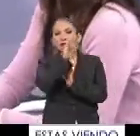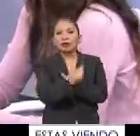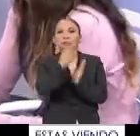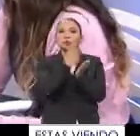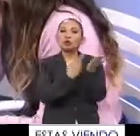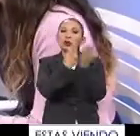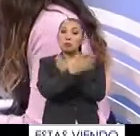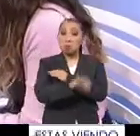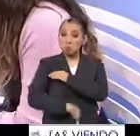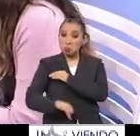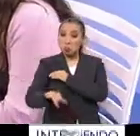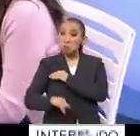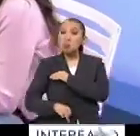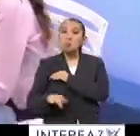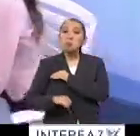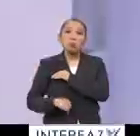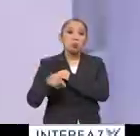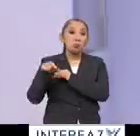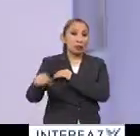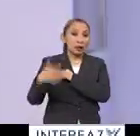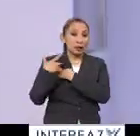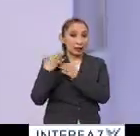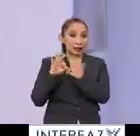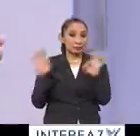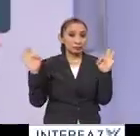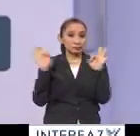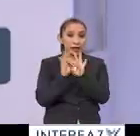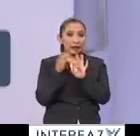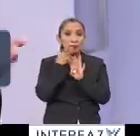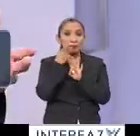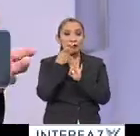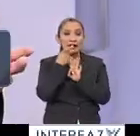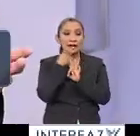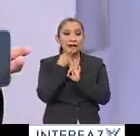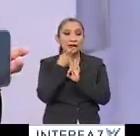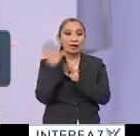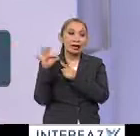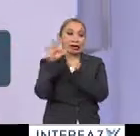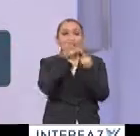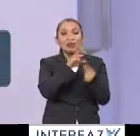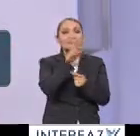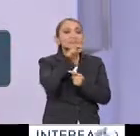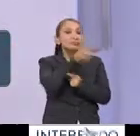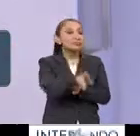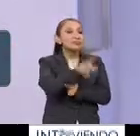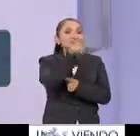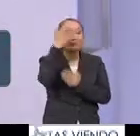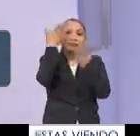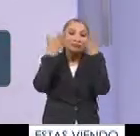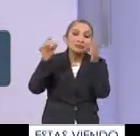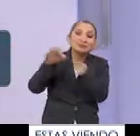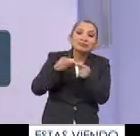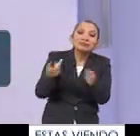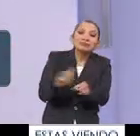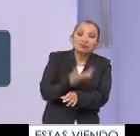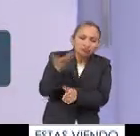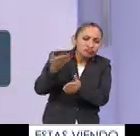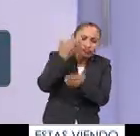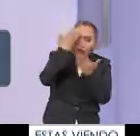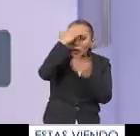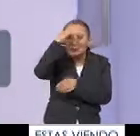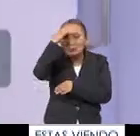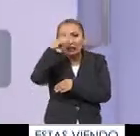este programa tan interesante que es importante abordarlo y luego pues traer a los resultados a algún estudiante para ver qué fue